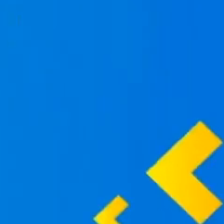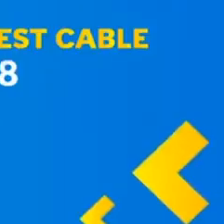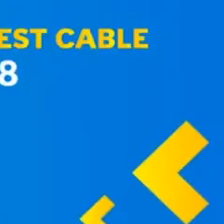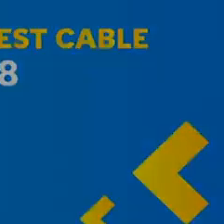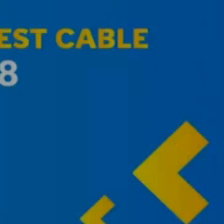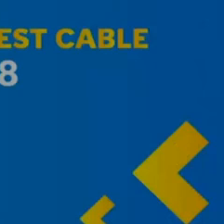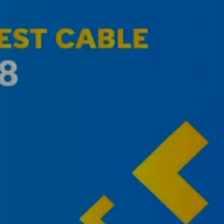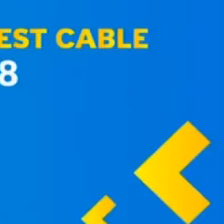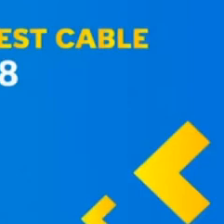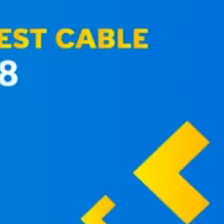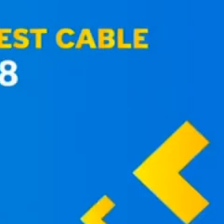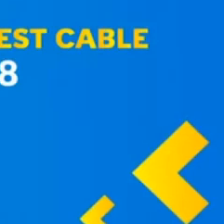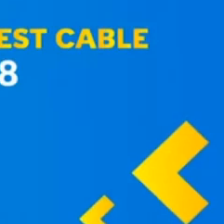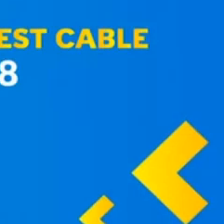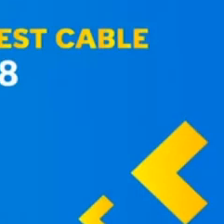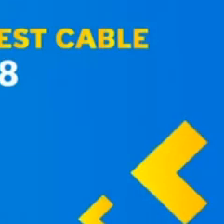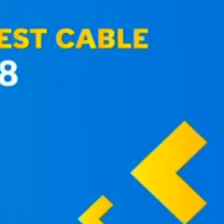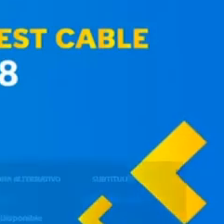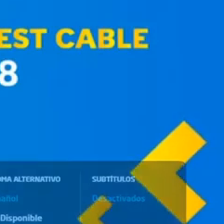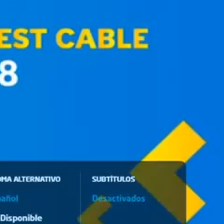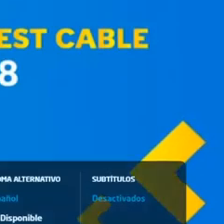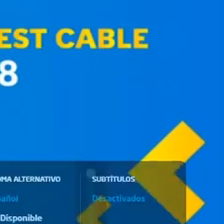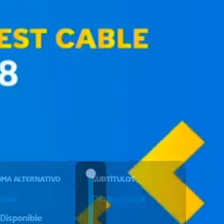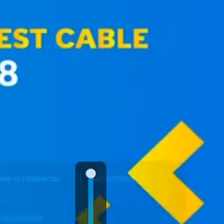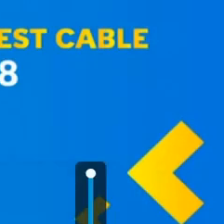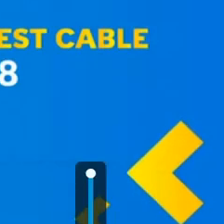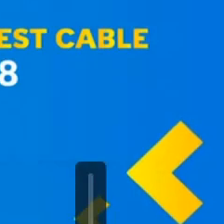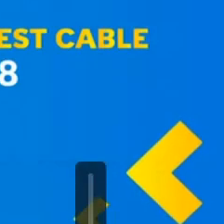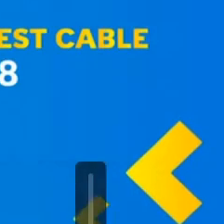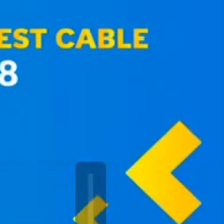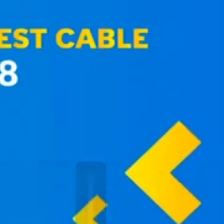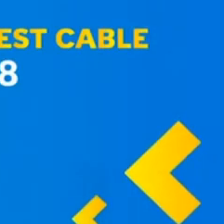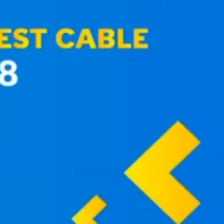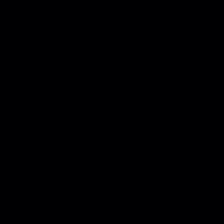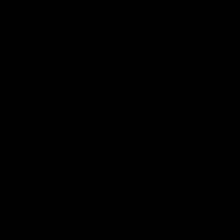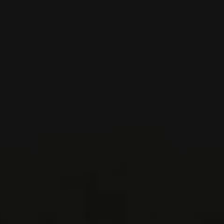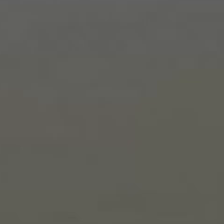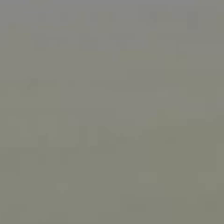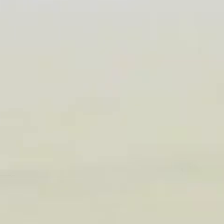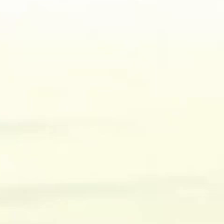Míranos en Cable y TDT.